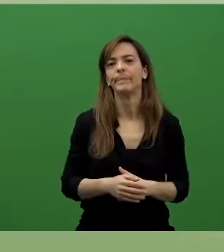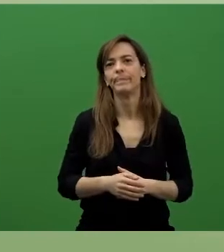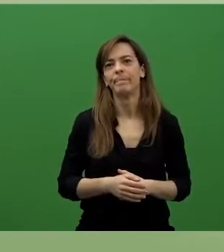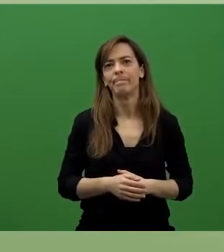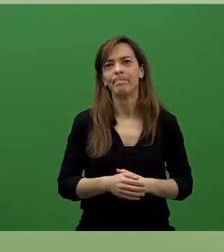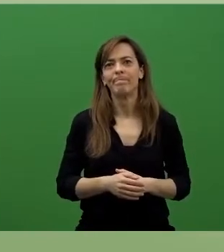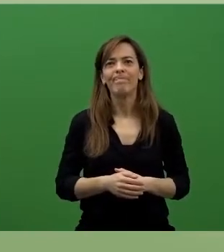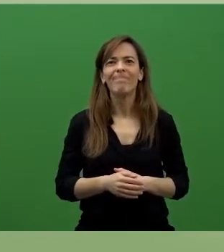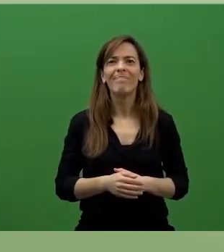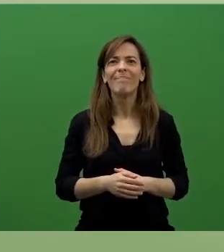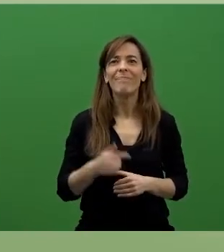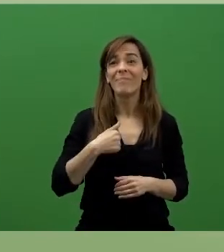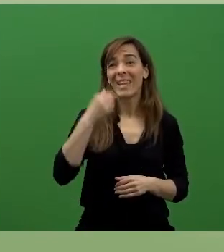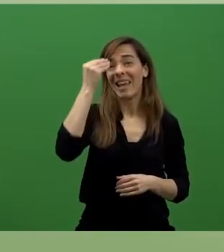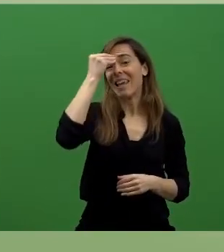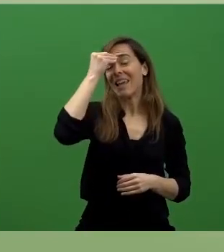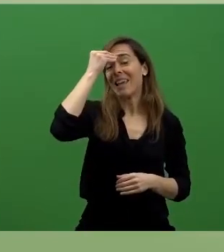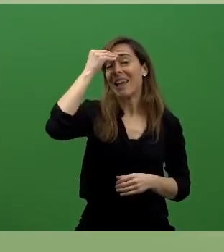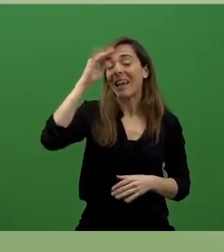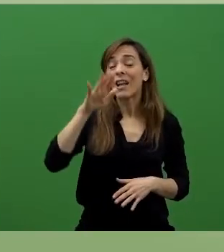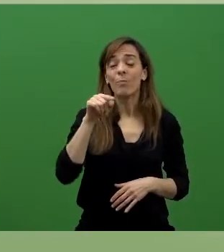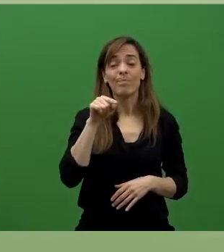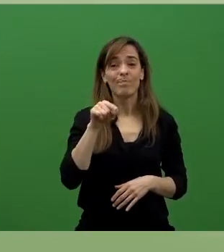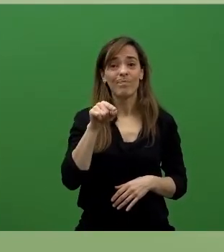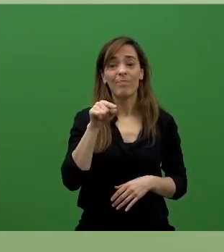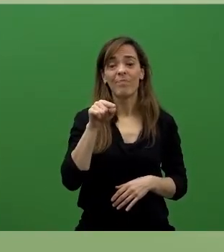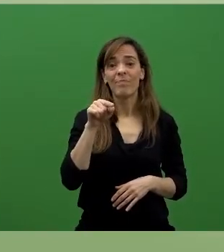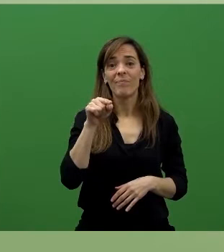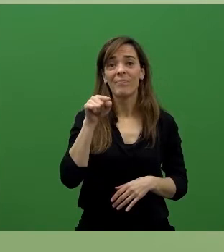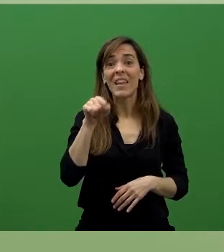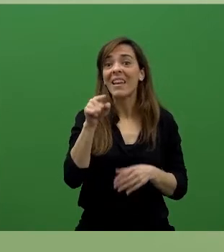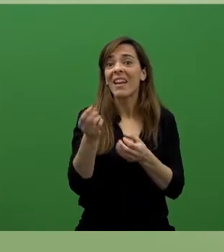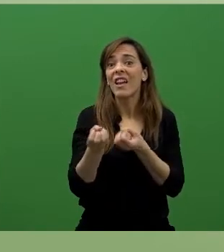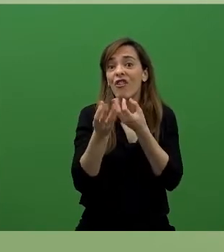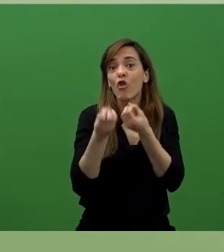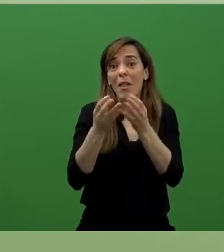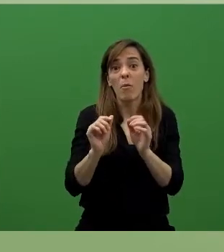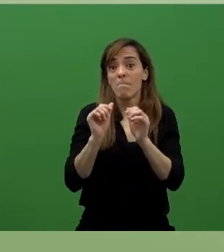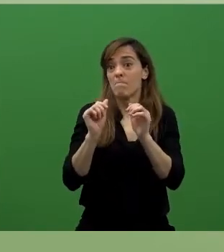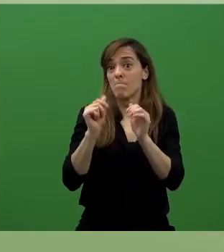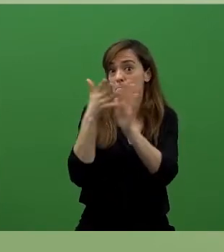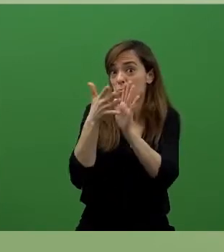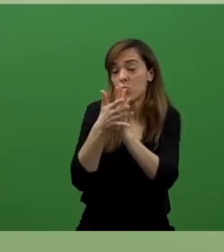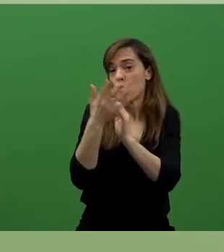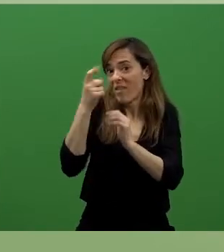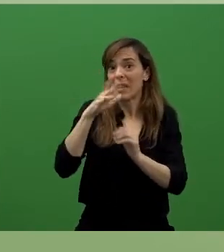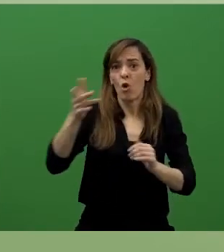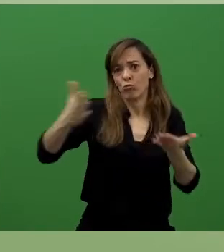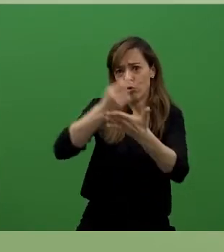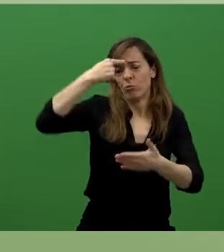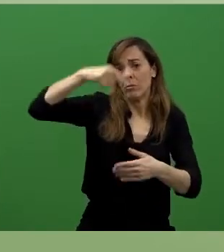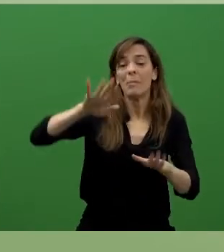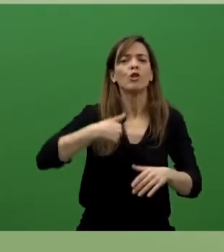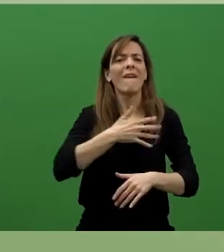Creo que no hace falta que introduzca esta información porque todos somos conscientes de ello, pero sí que